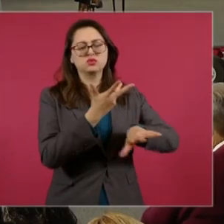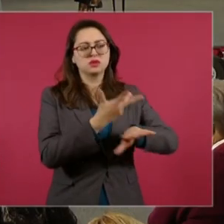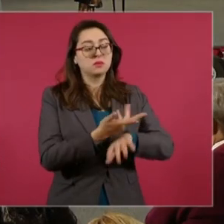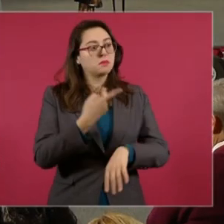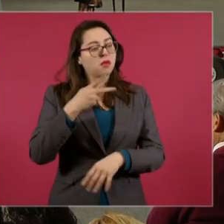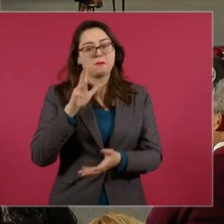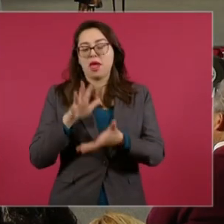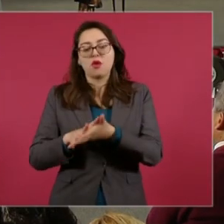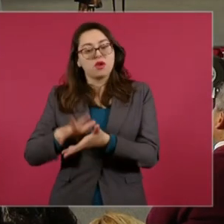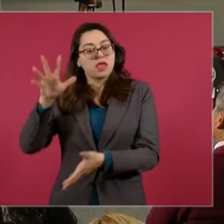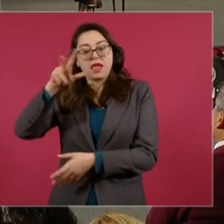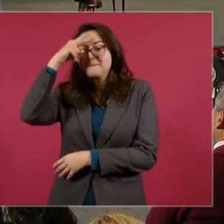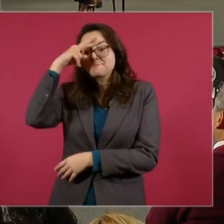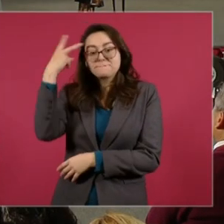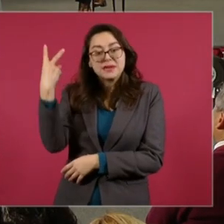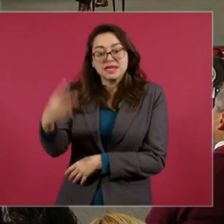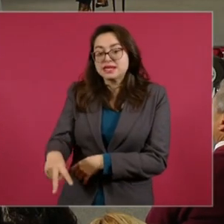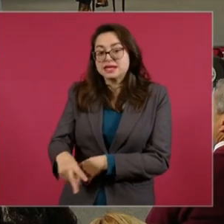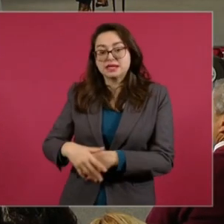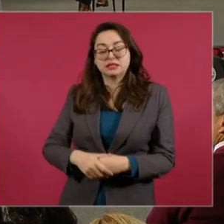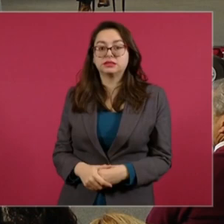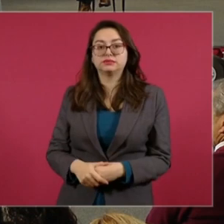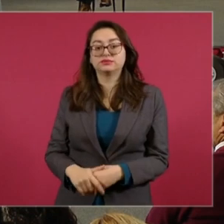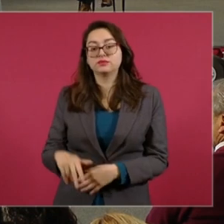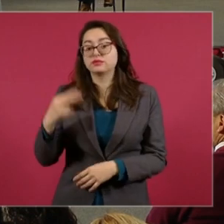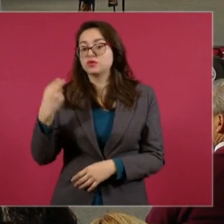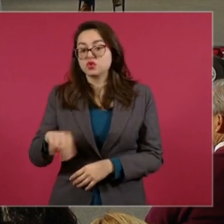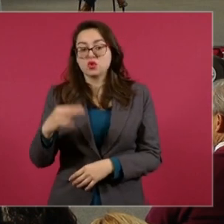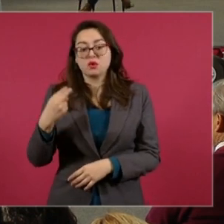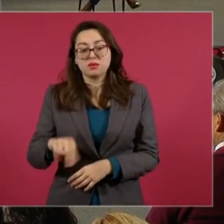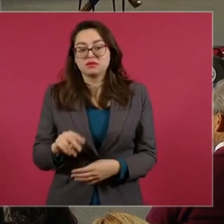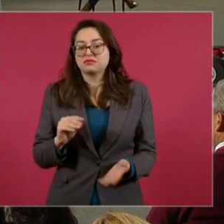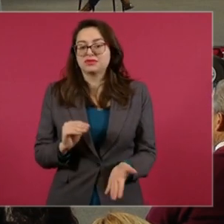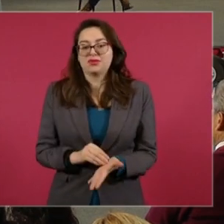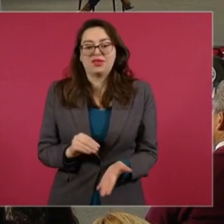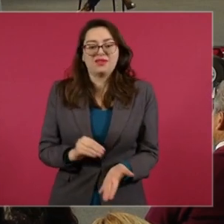mexicanos. Predominan los apellidos mexicanos.